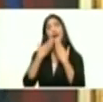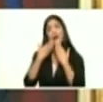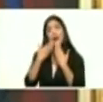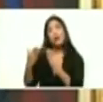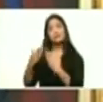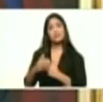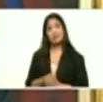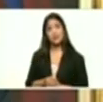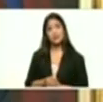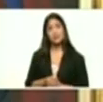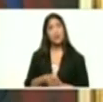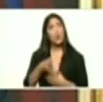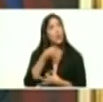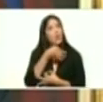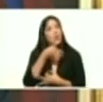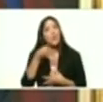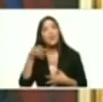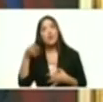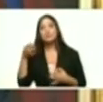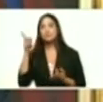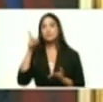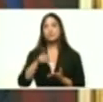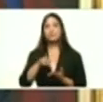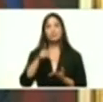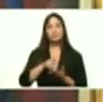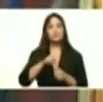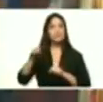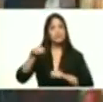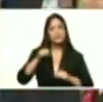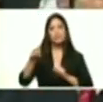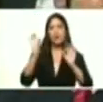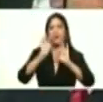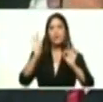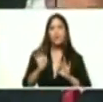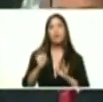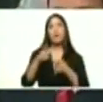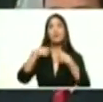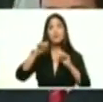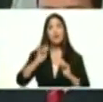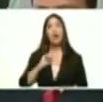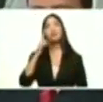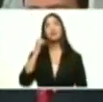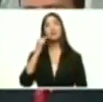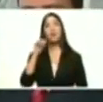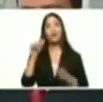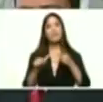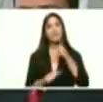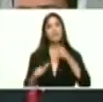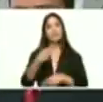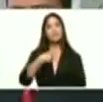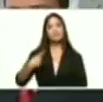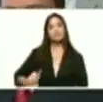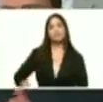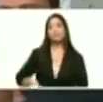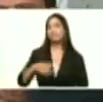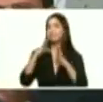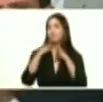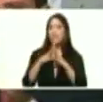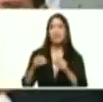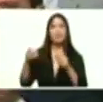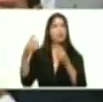públicamente, el tremendo papel, de dinamización, de Aristóbulo y Sturic, como Vicepresidente Ejecutivo, y de todos los